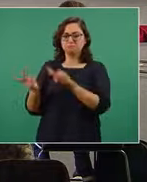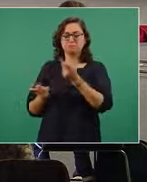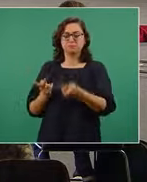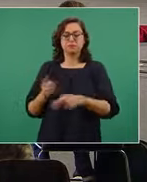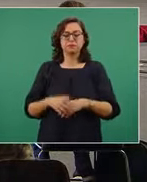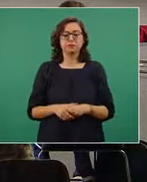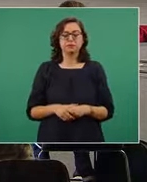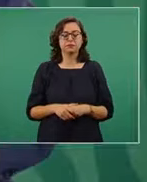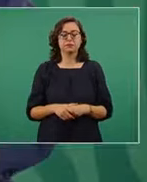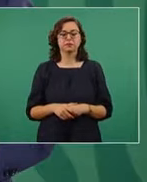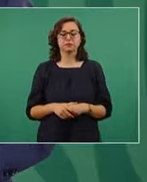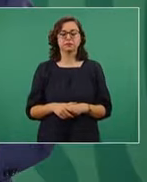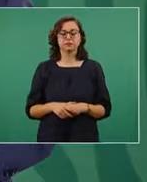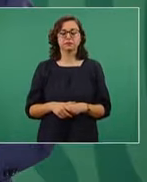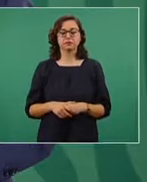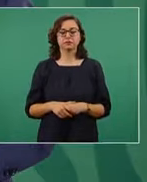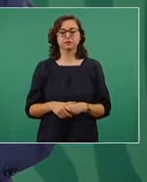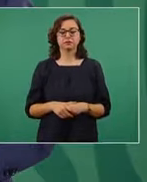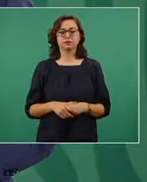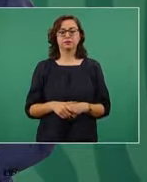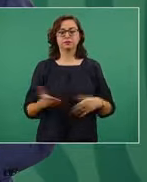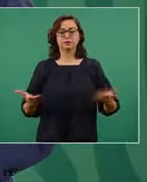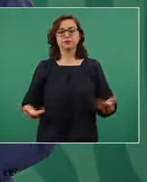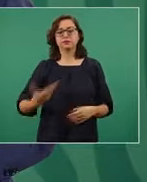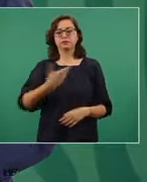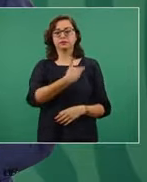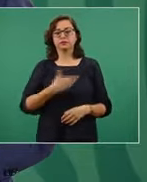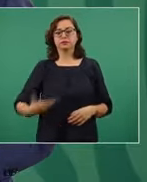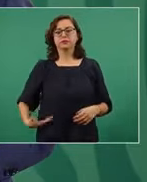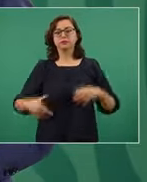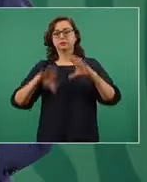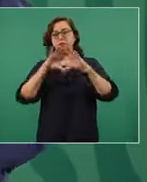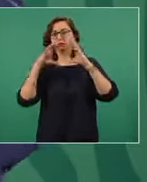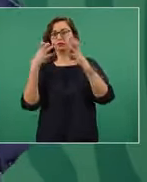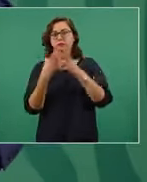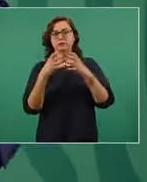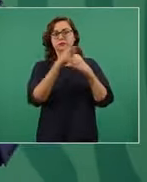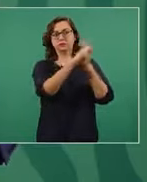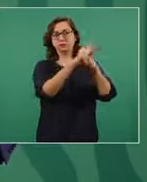del desempeño de los presidentes del mundo.